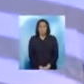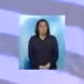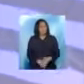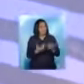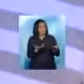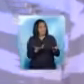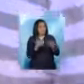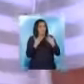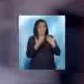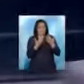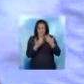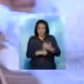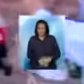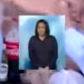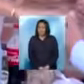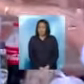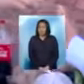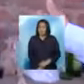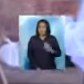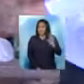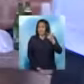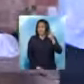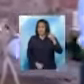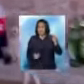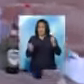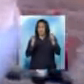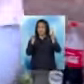bien, muchísimas gracias. ¡Tres horas por Evangelina!